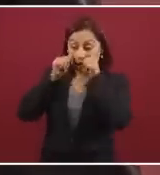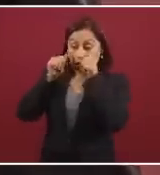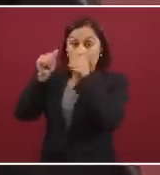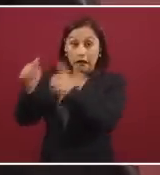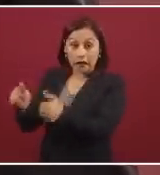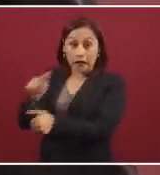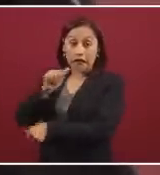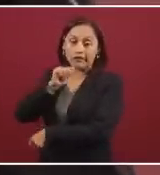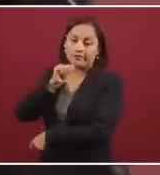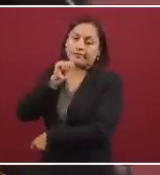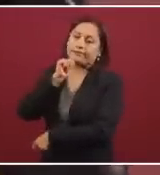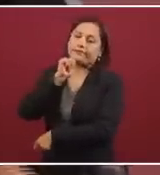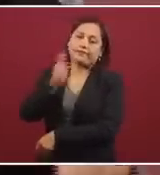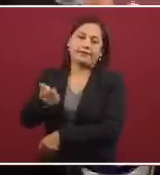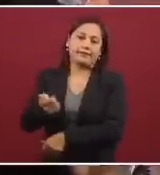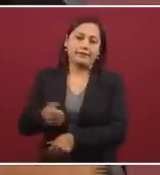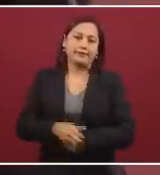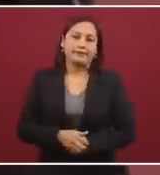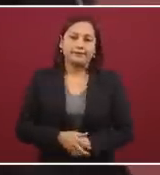entonces